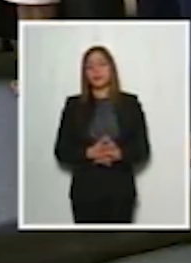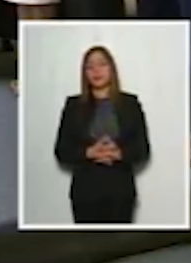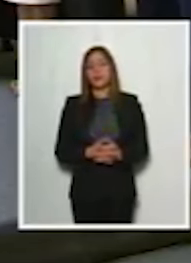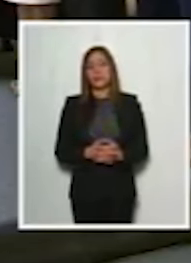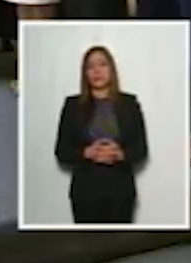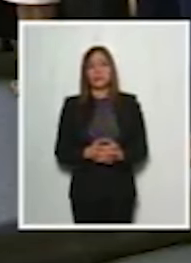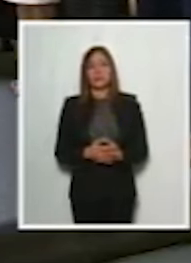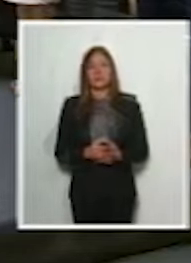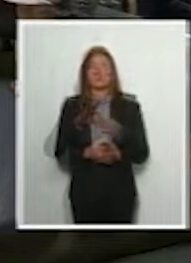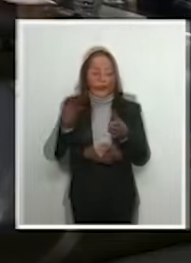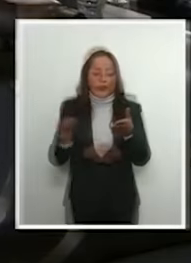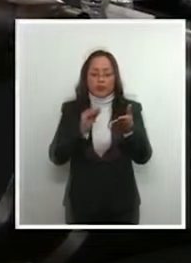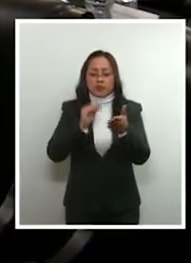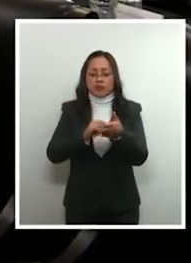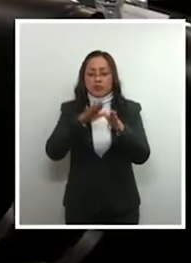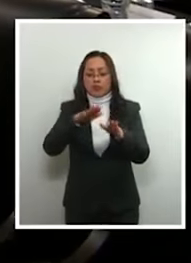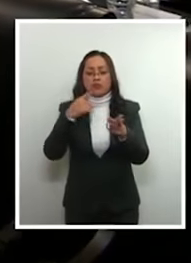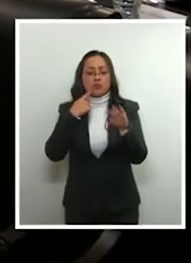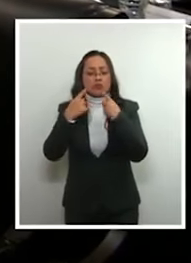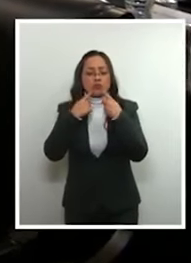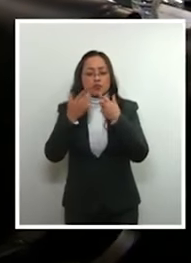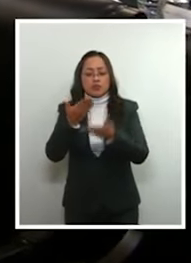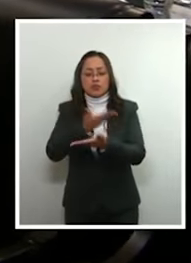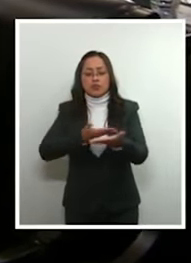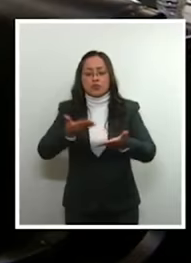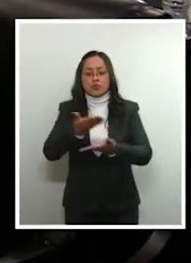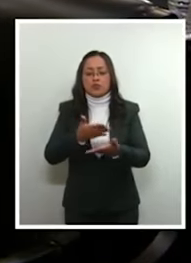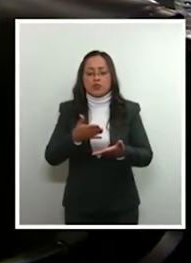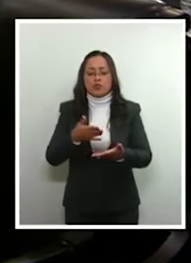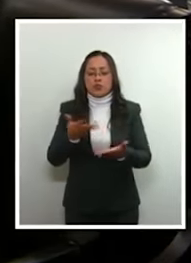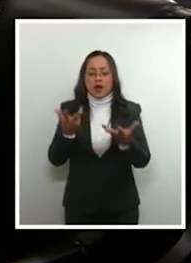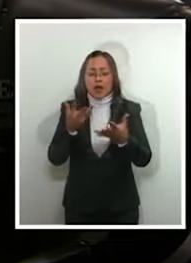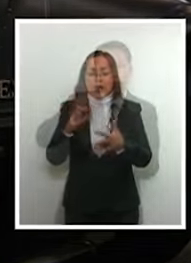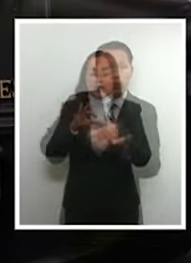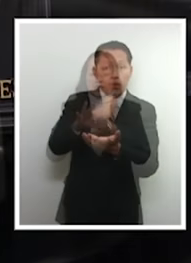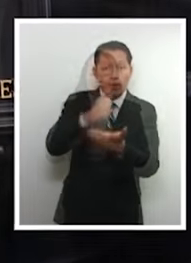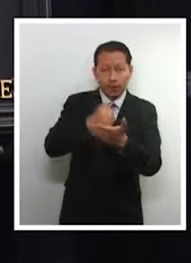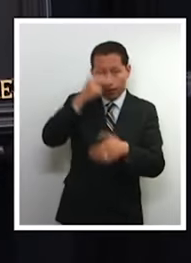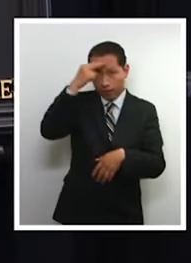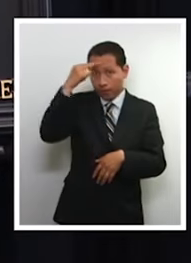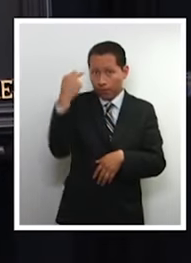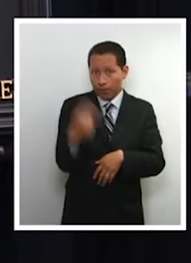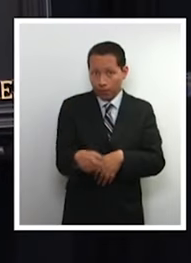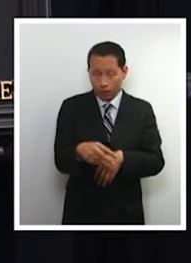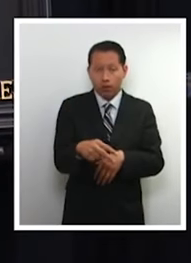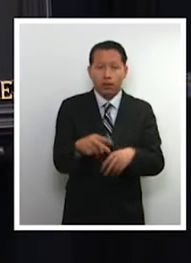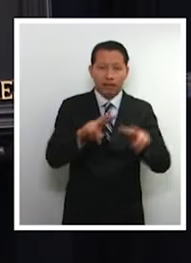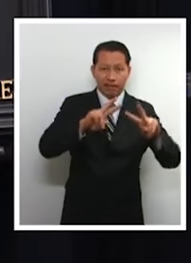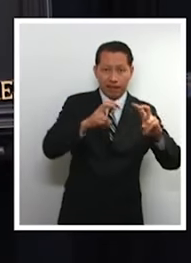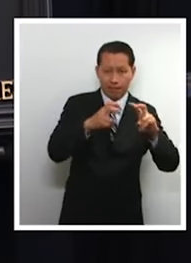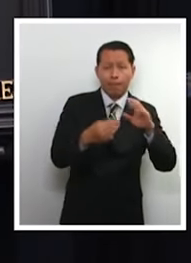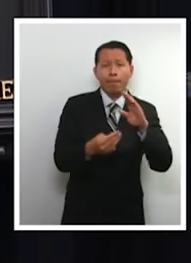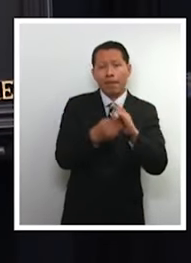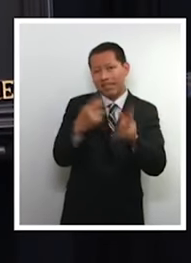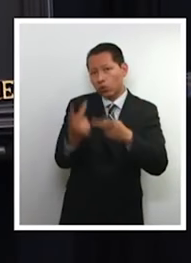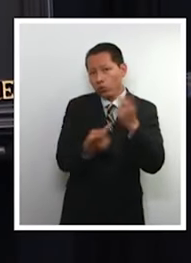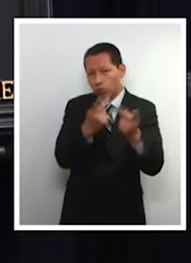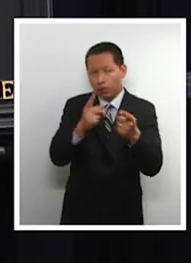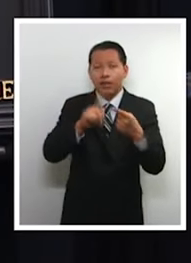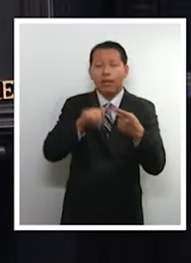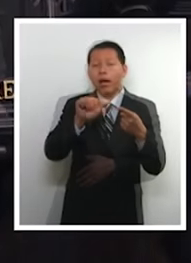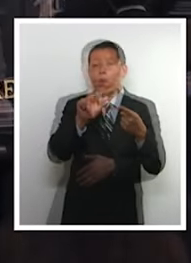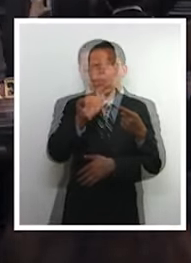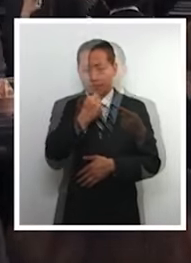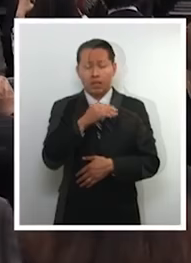General de la Nación, al Archivo Histórico de la Ciudad de México y a la Asamblea Legislativa Local. Además, serán enviadas